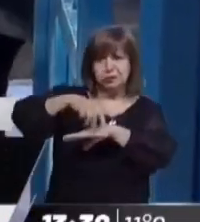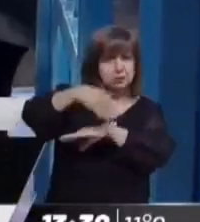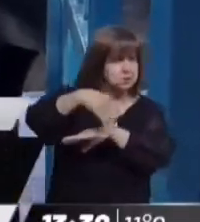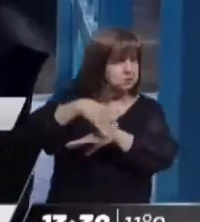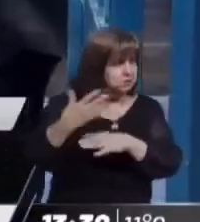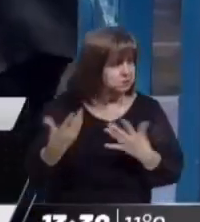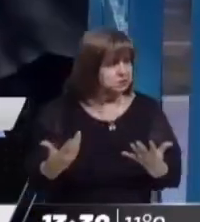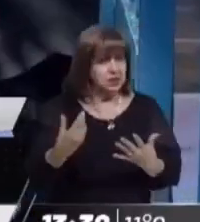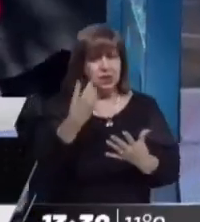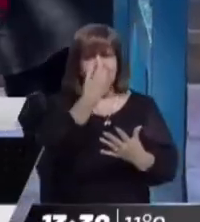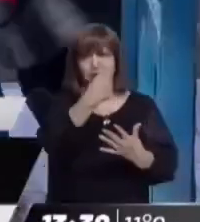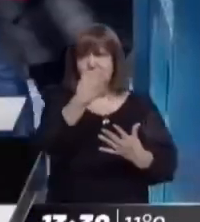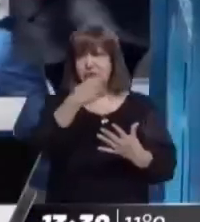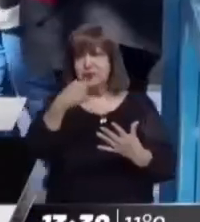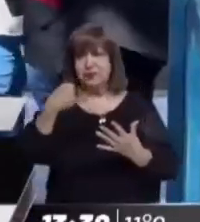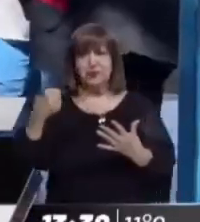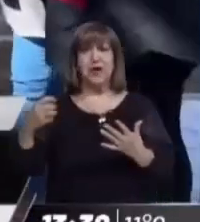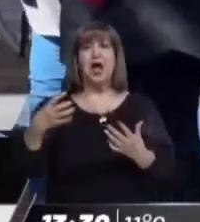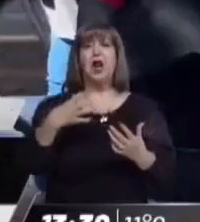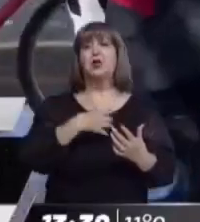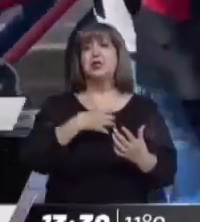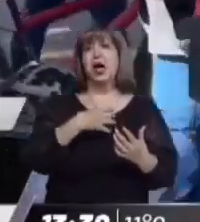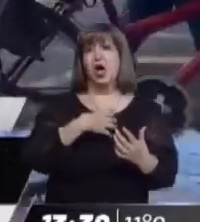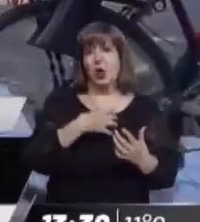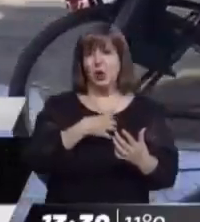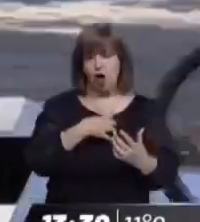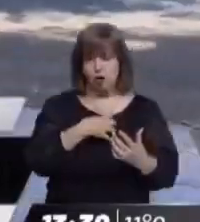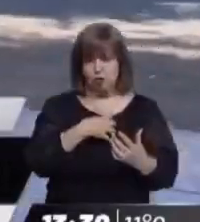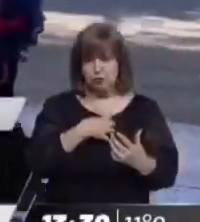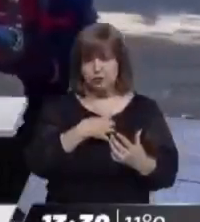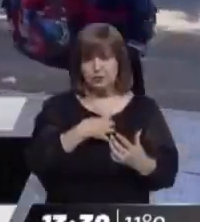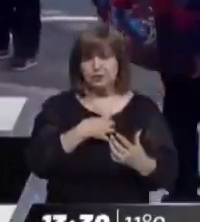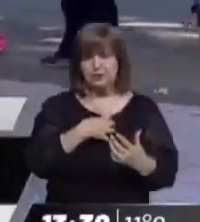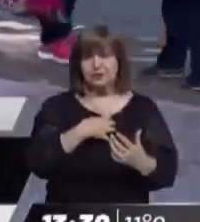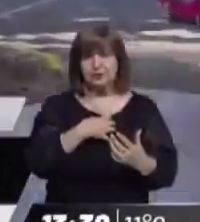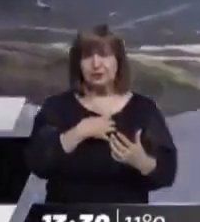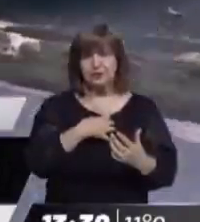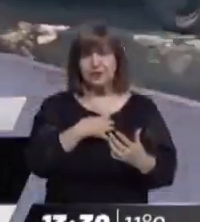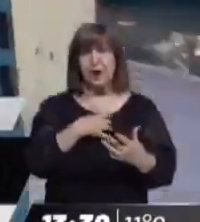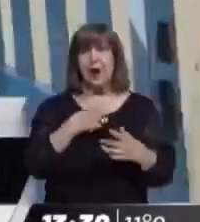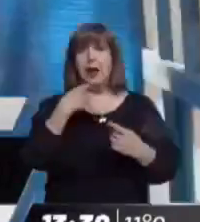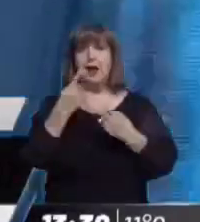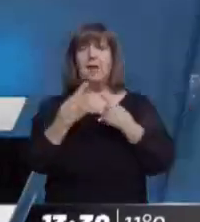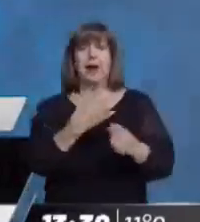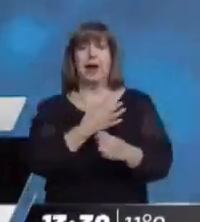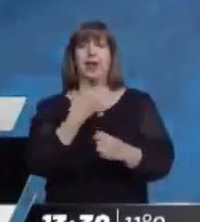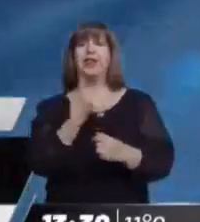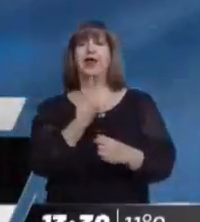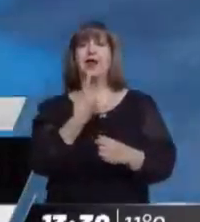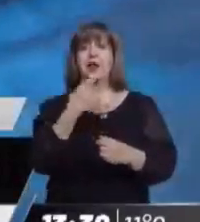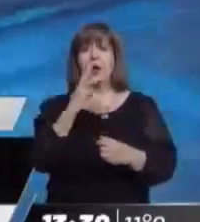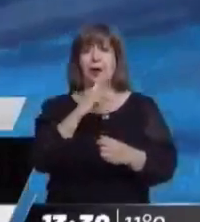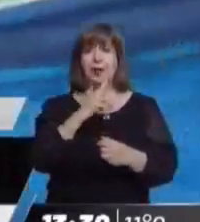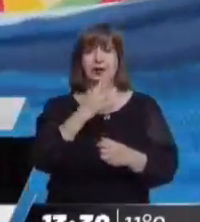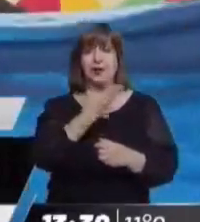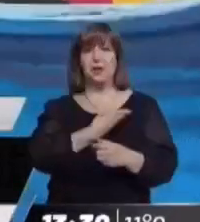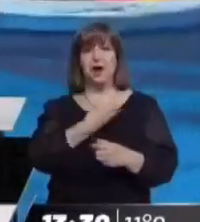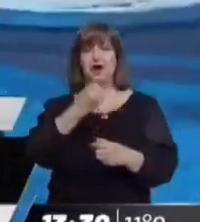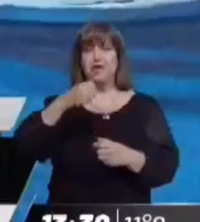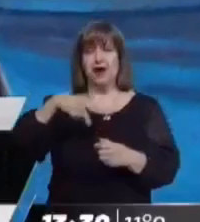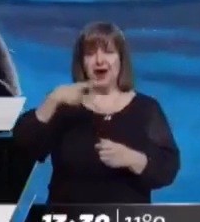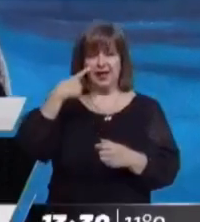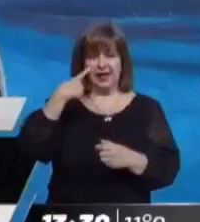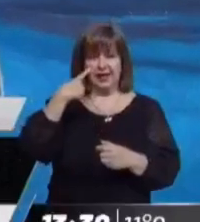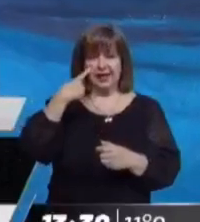el faltazo es generalizado. Y justamente vamos a hablar del tema con la directora de la escuela, con Fanny García.